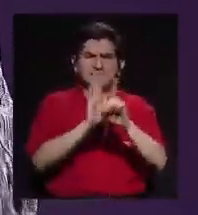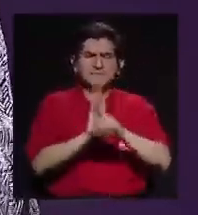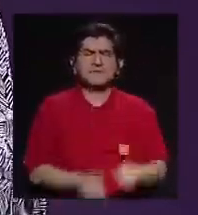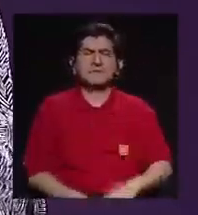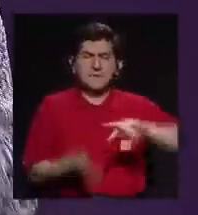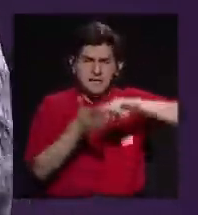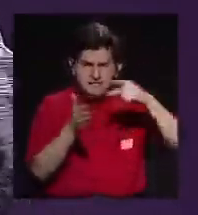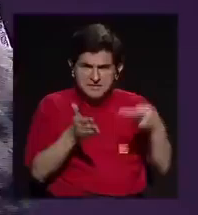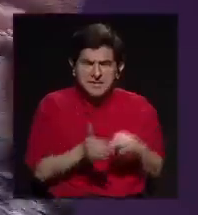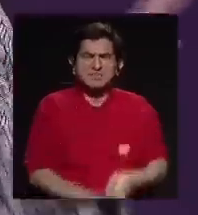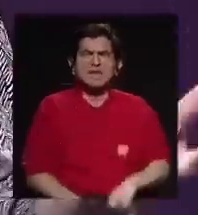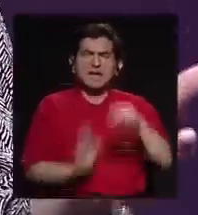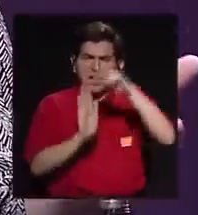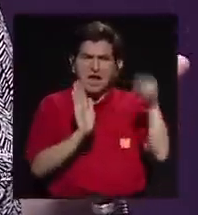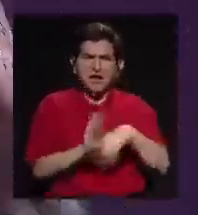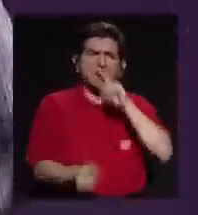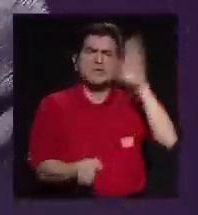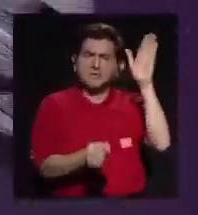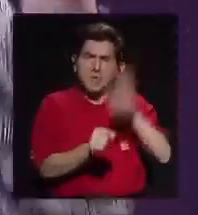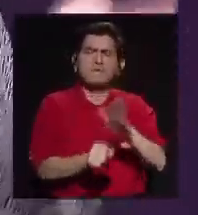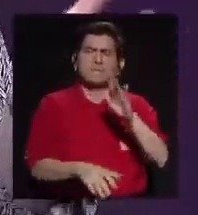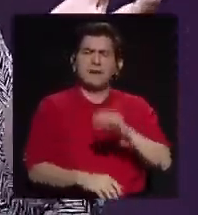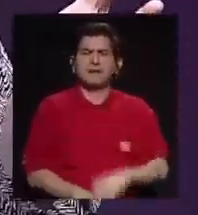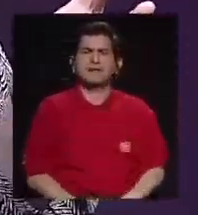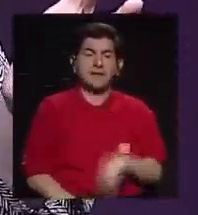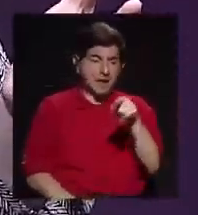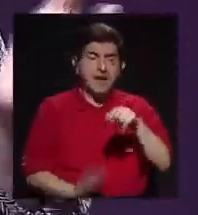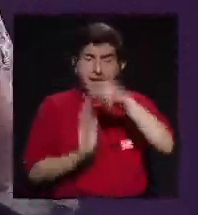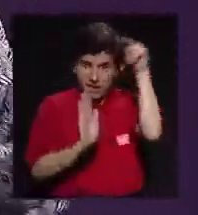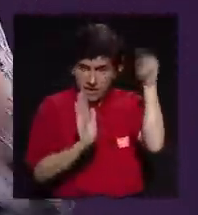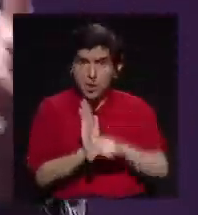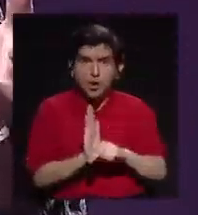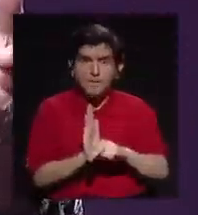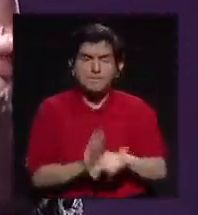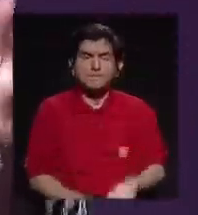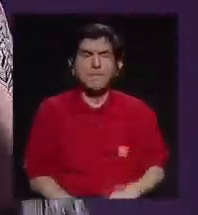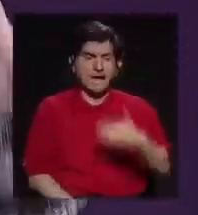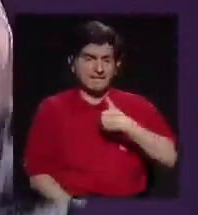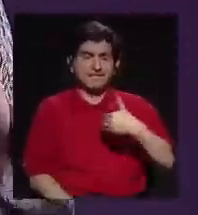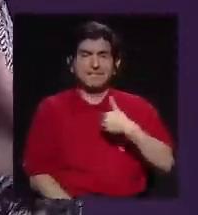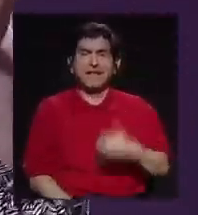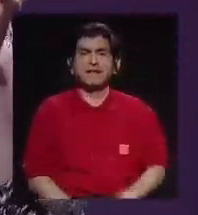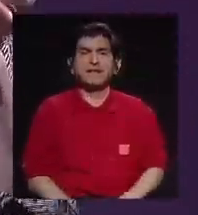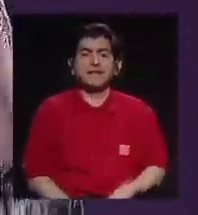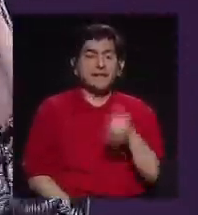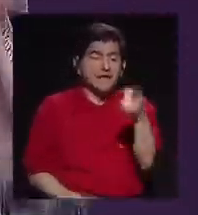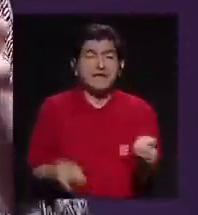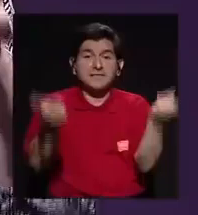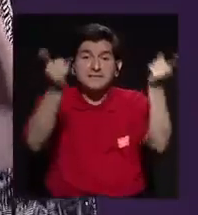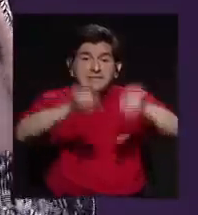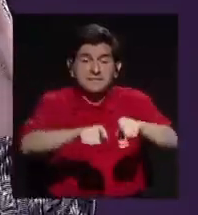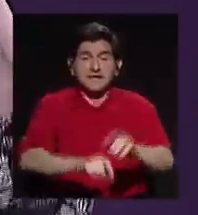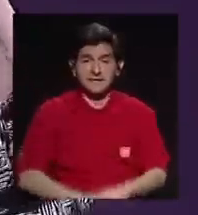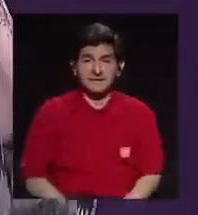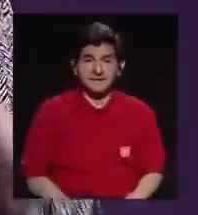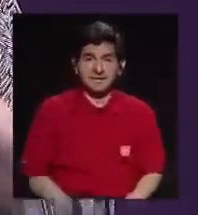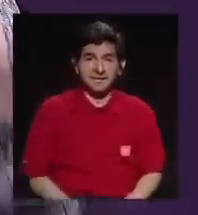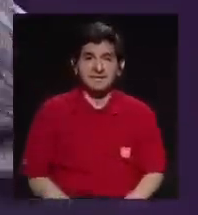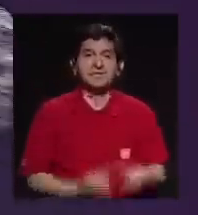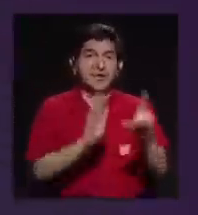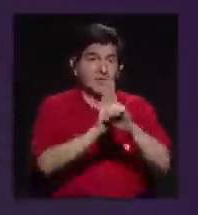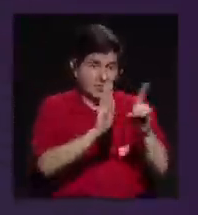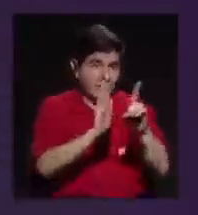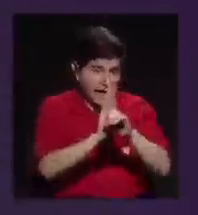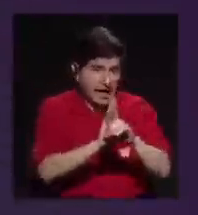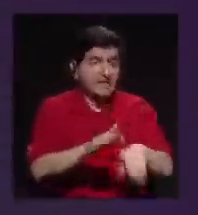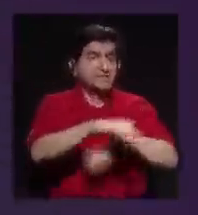necesariamente que tiene una normativa que tiene que cumplir. Y dentro de esa normativa lo que tenemos es que hay ciertos derechos,